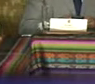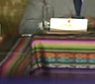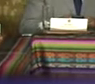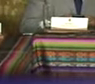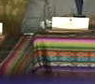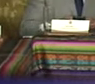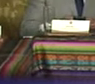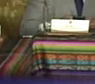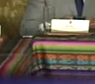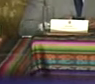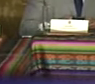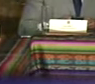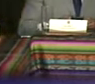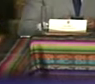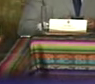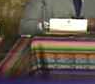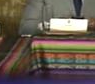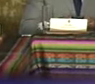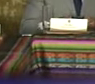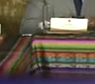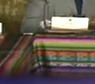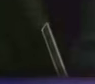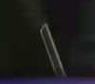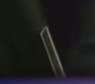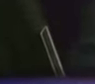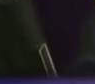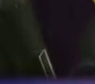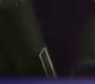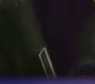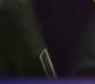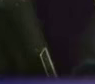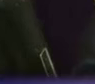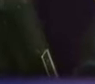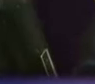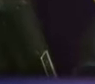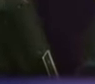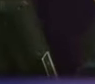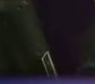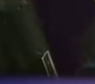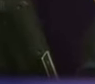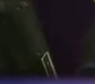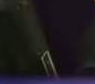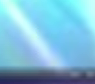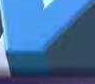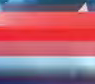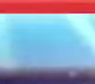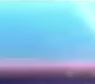Renegociar la deuda externa y reformar la ley de comunicación formarán parte de las primeras acciones de gobierno.